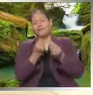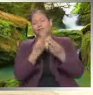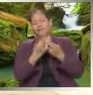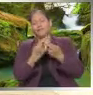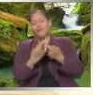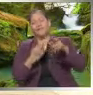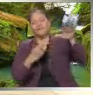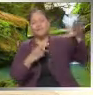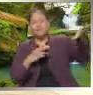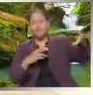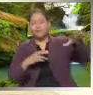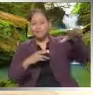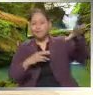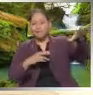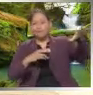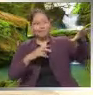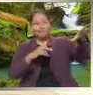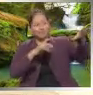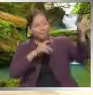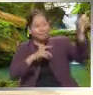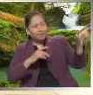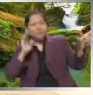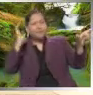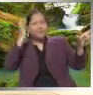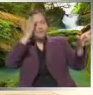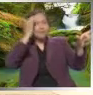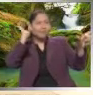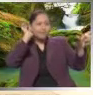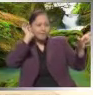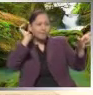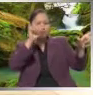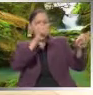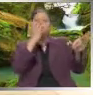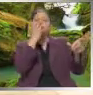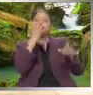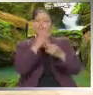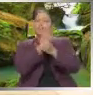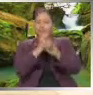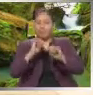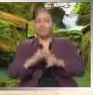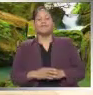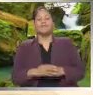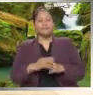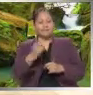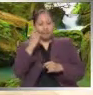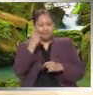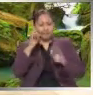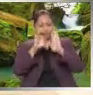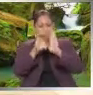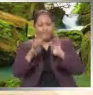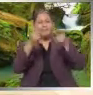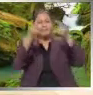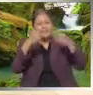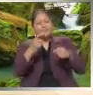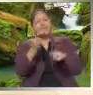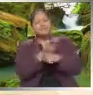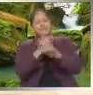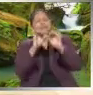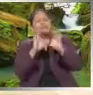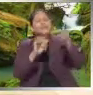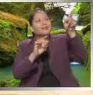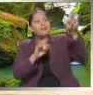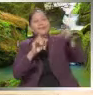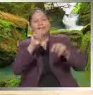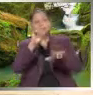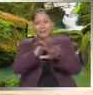de esta identidad nacional que precursó el grito de la independencia. Y si te parece, nos vamos con lo que sucedía en Tlalpan, más o